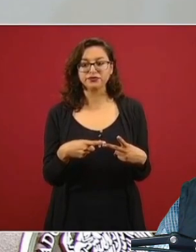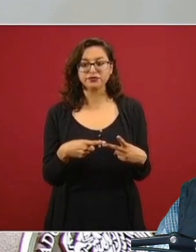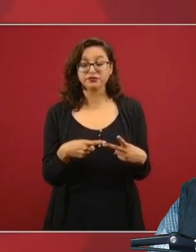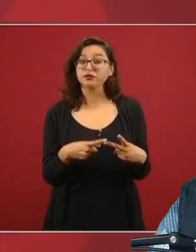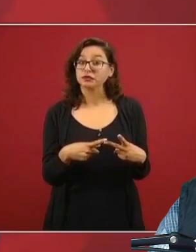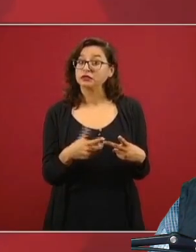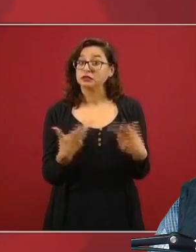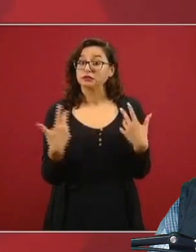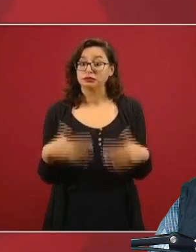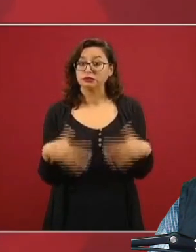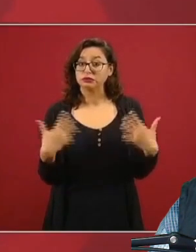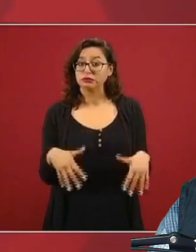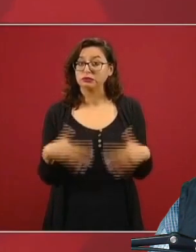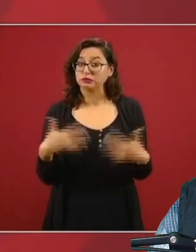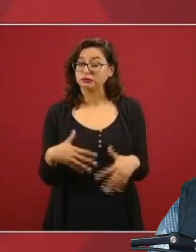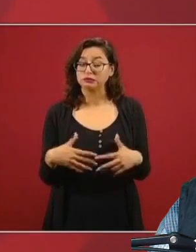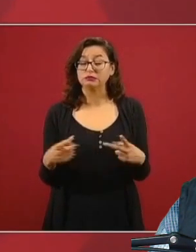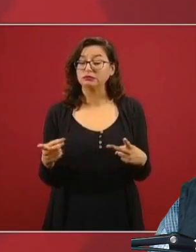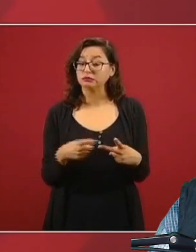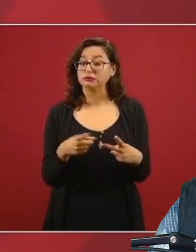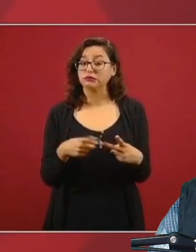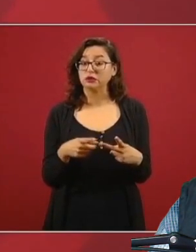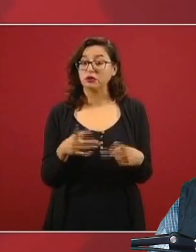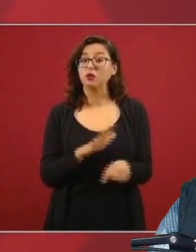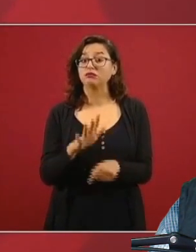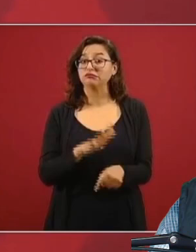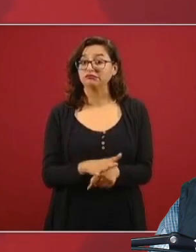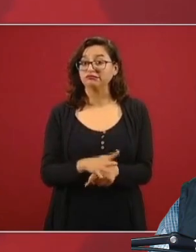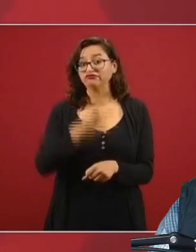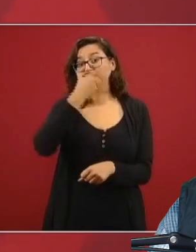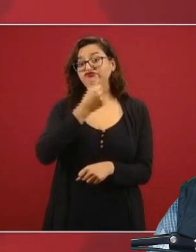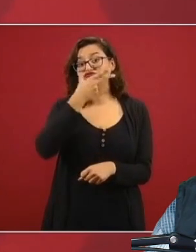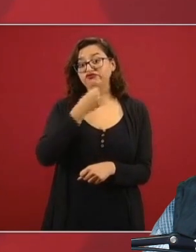emblemático, es el del señor García Luna.